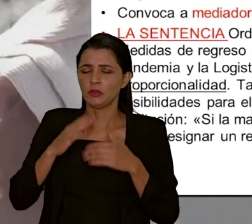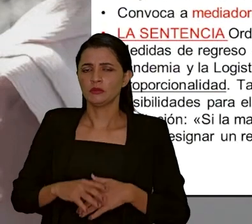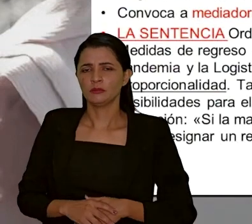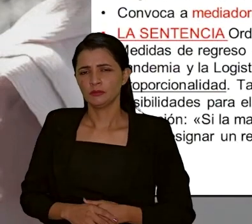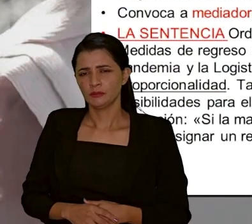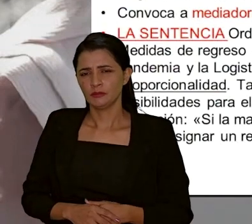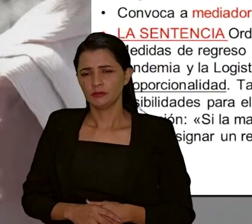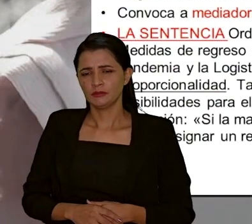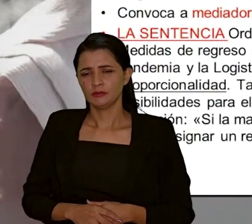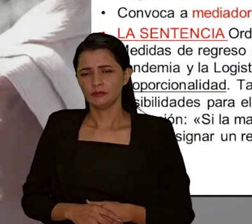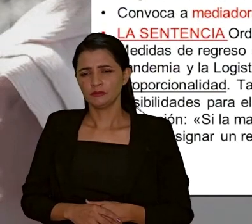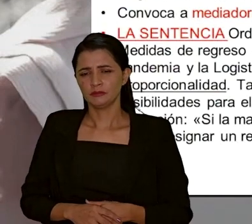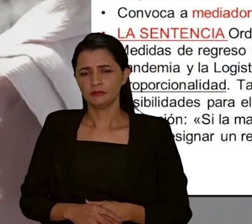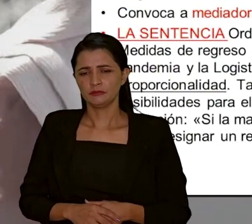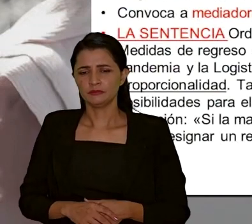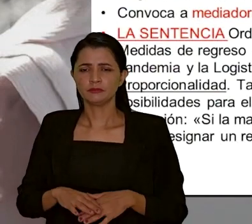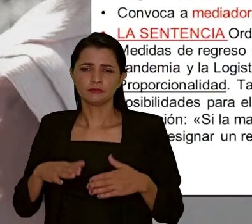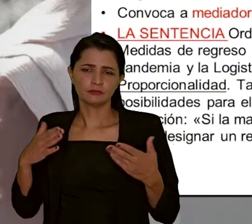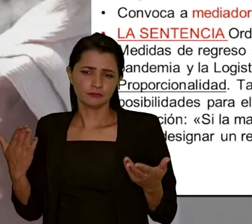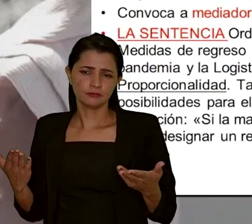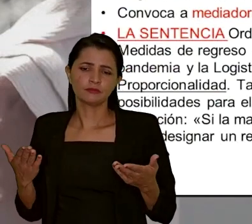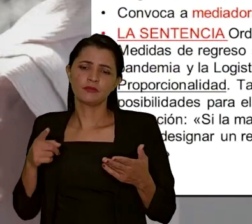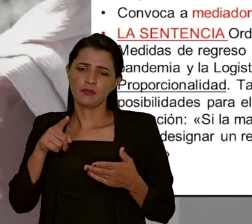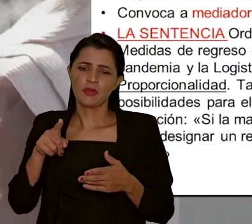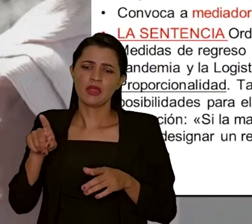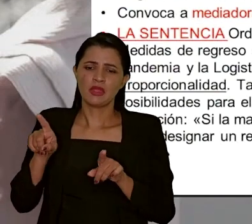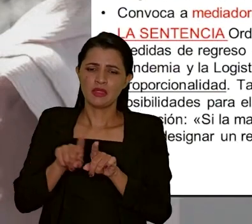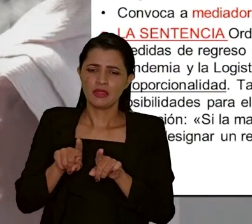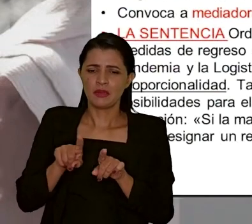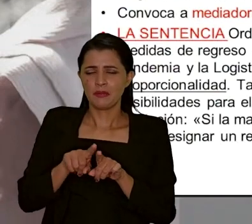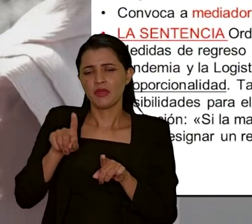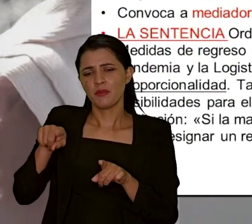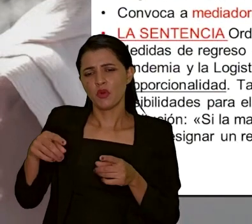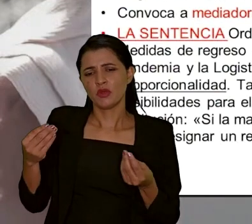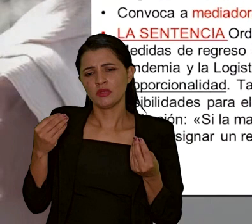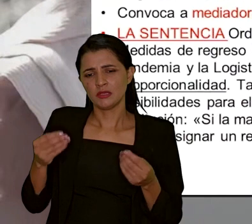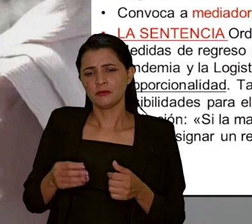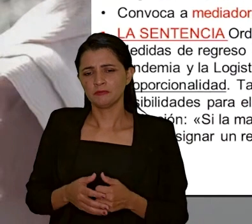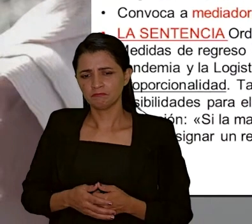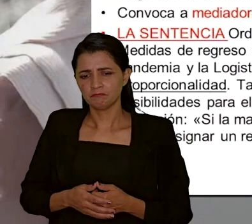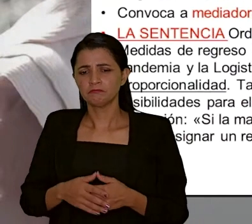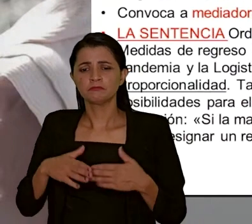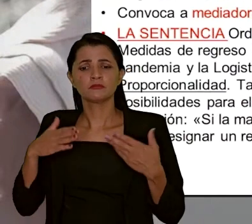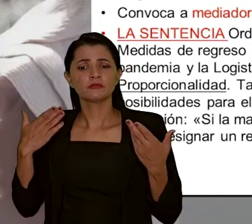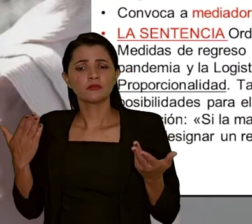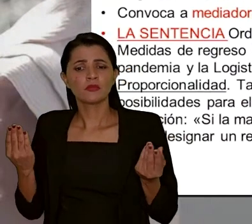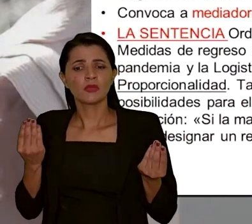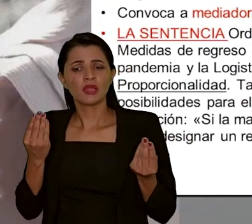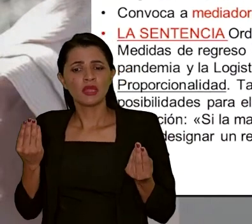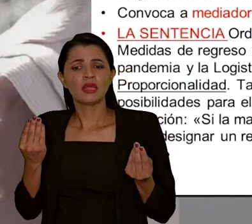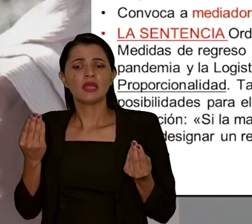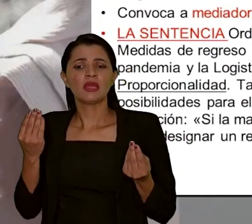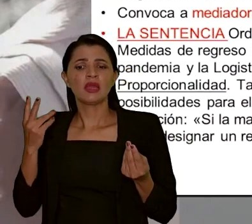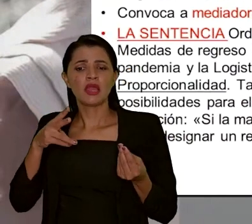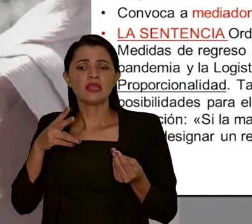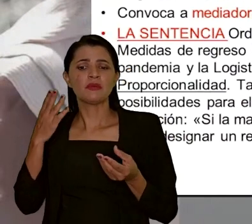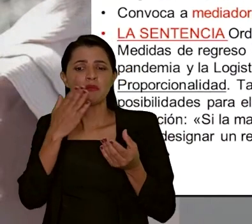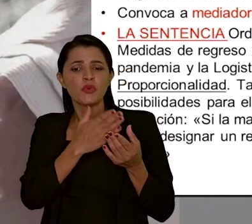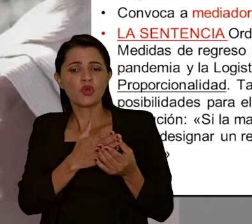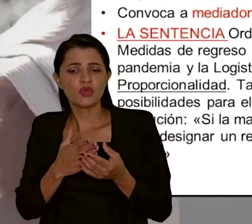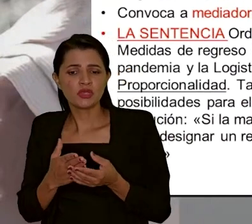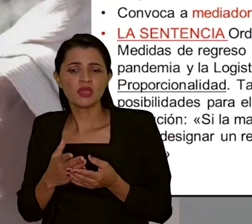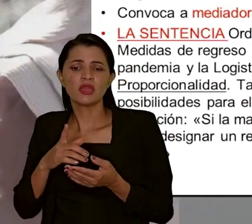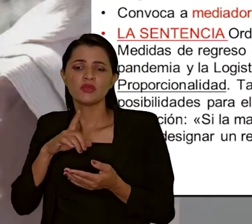Pruebas. Se desestiman las inconducentes. Vuelvo a que el juez es un verdadero director del proceso y esto también lo vemos